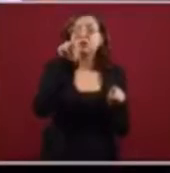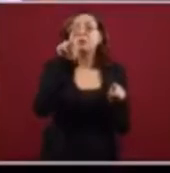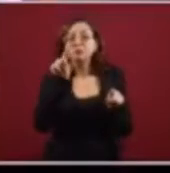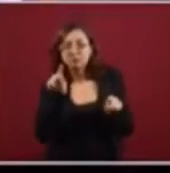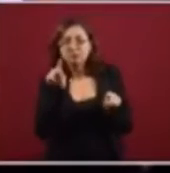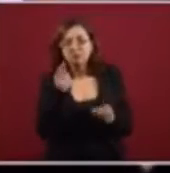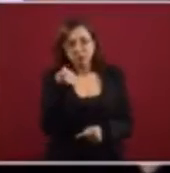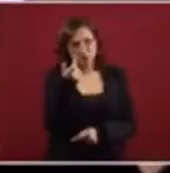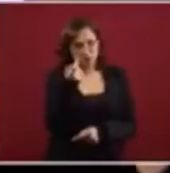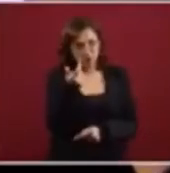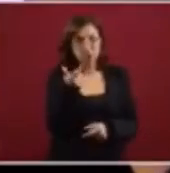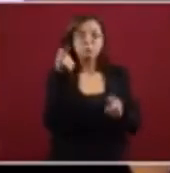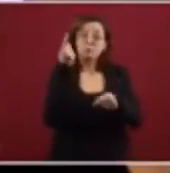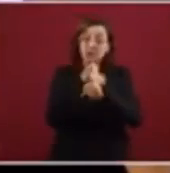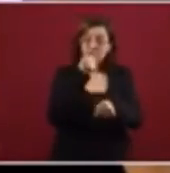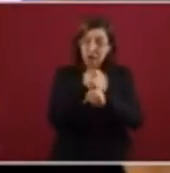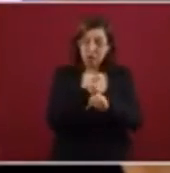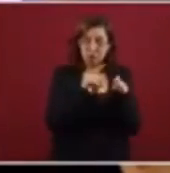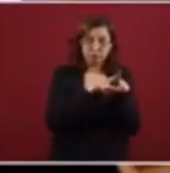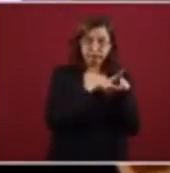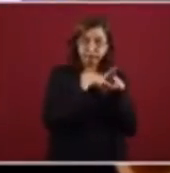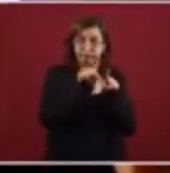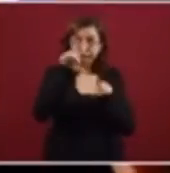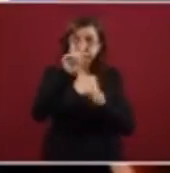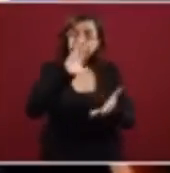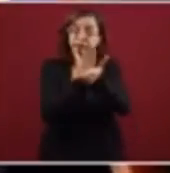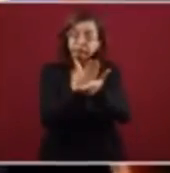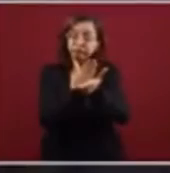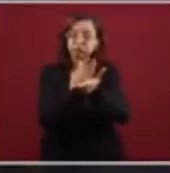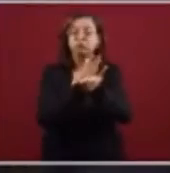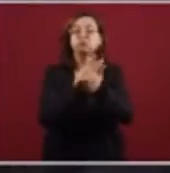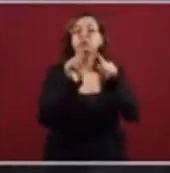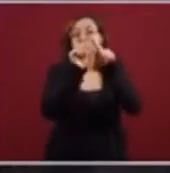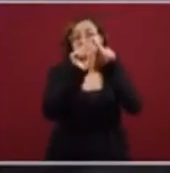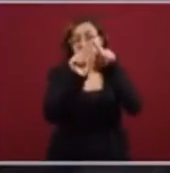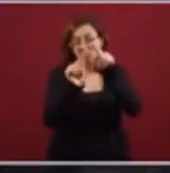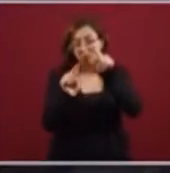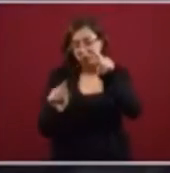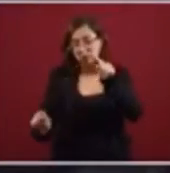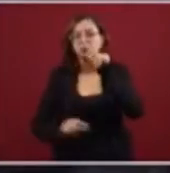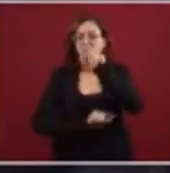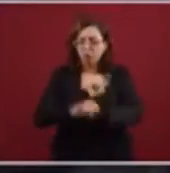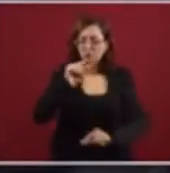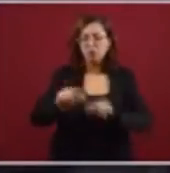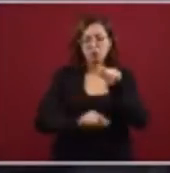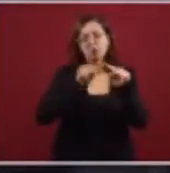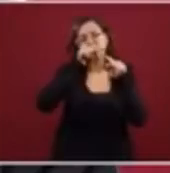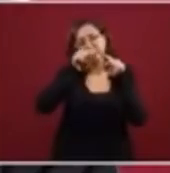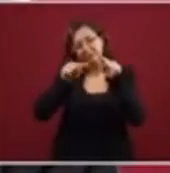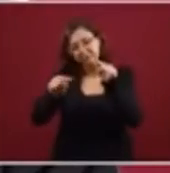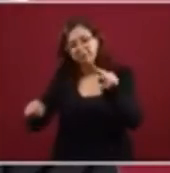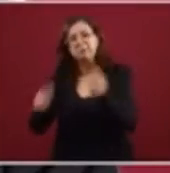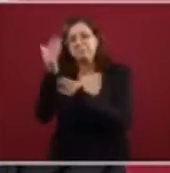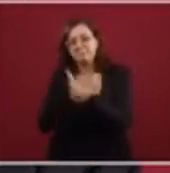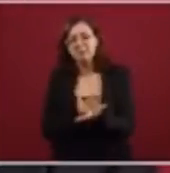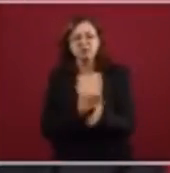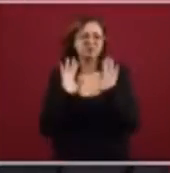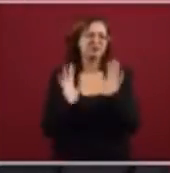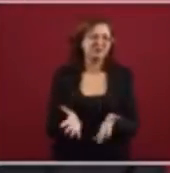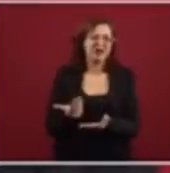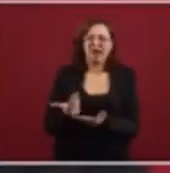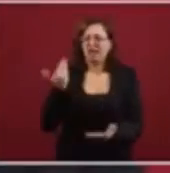primero, y yo espero que empecemos a disminuir la incidencia delictiva. Sí, porque vamos a